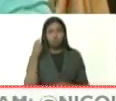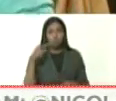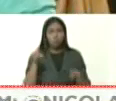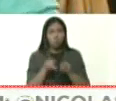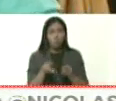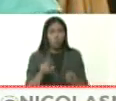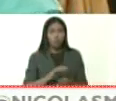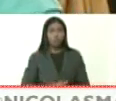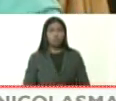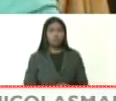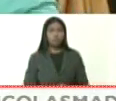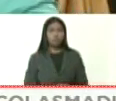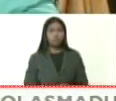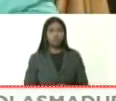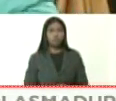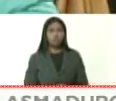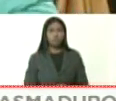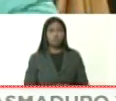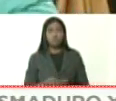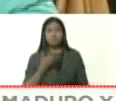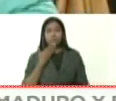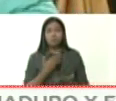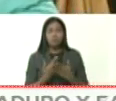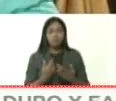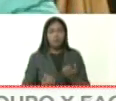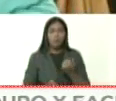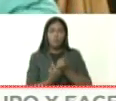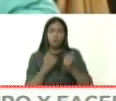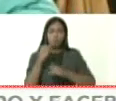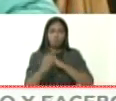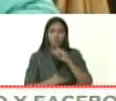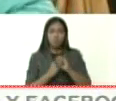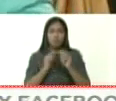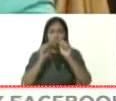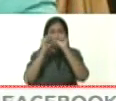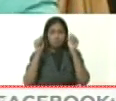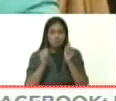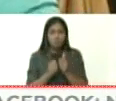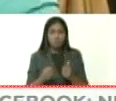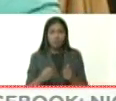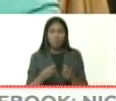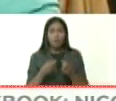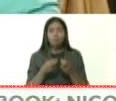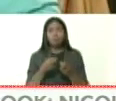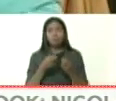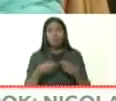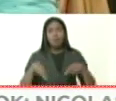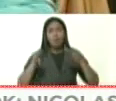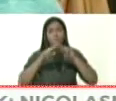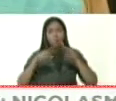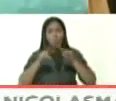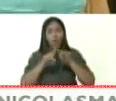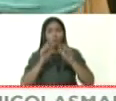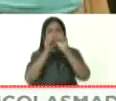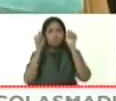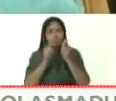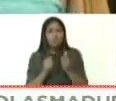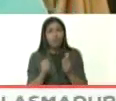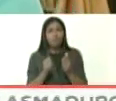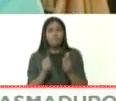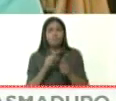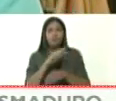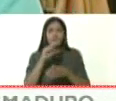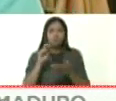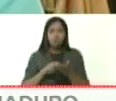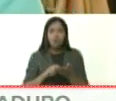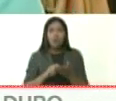vacunas. Gracias al apoyo internacional del sistema de Naciones Unidas y del sistema mundial de protección de la